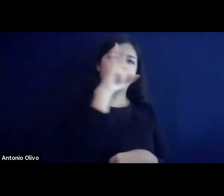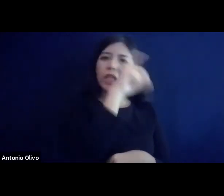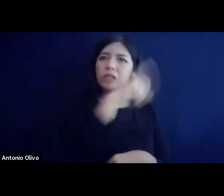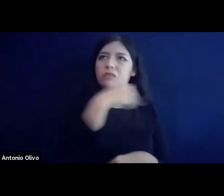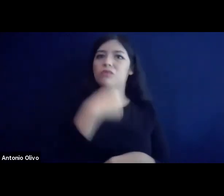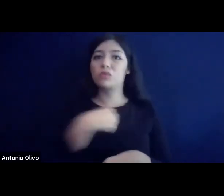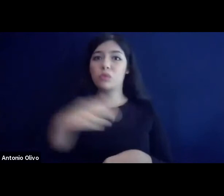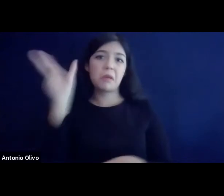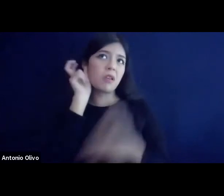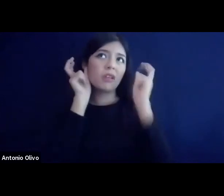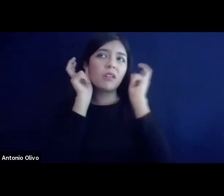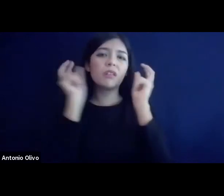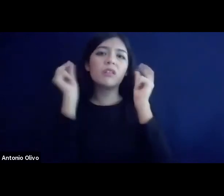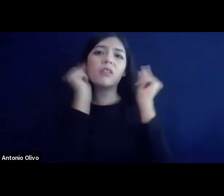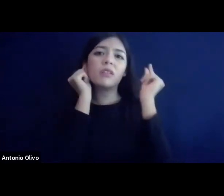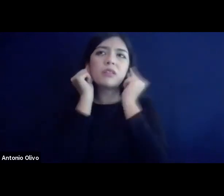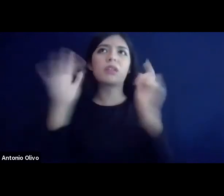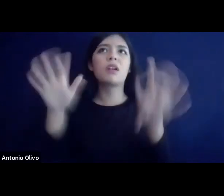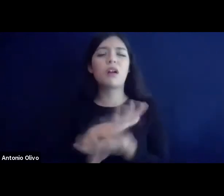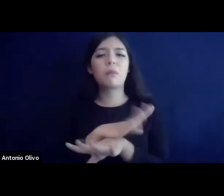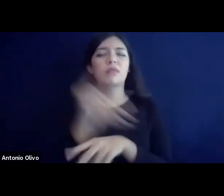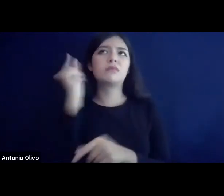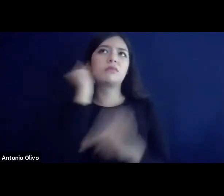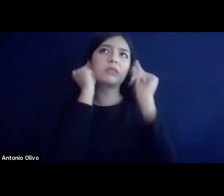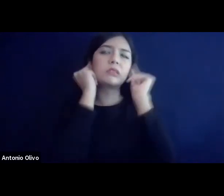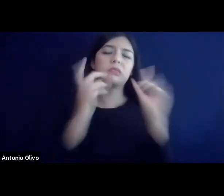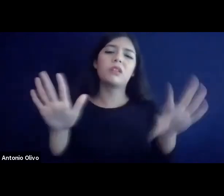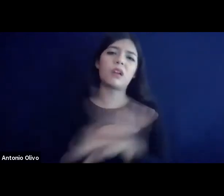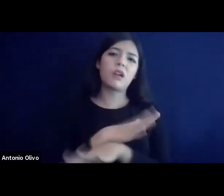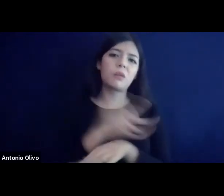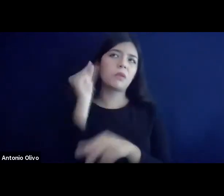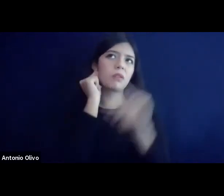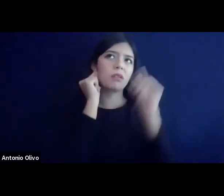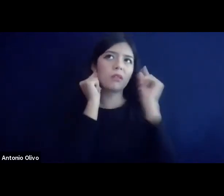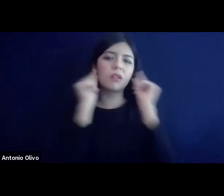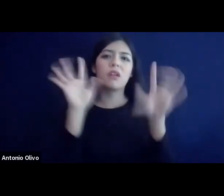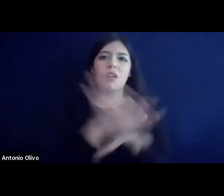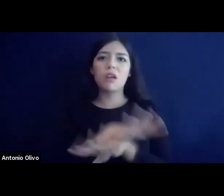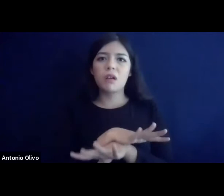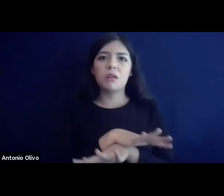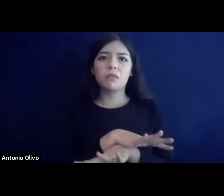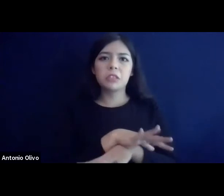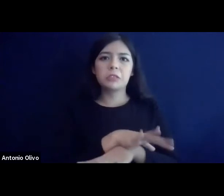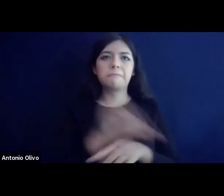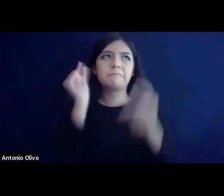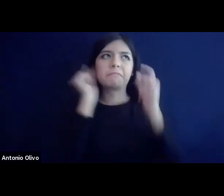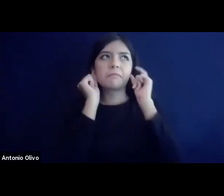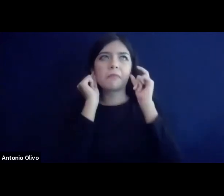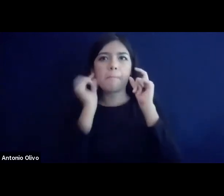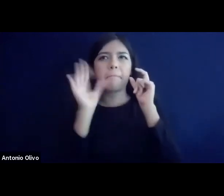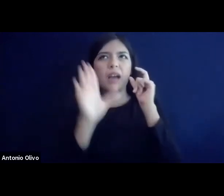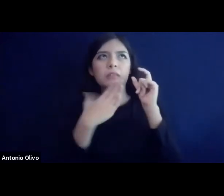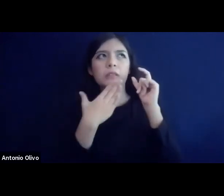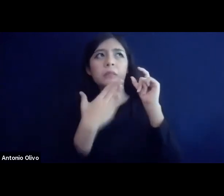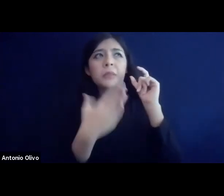algo mejor. Se me probaban y una semana, dos y parecía que andaba todo bien, pero